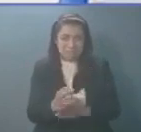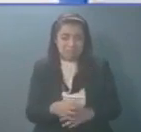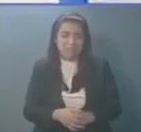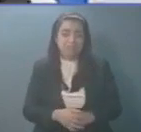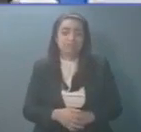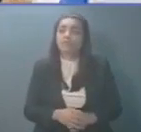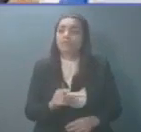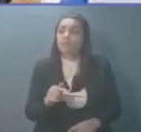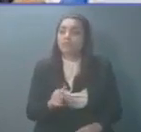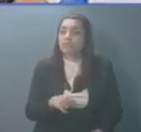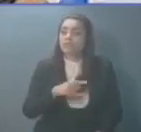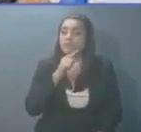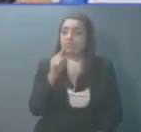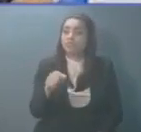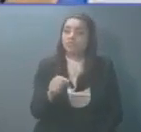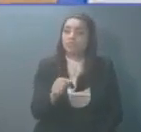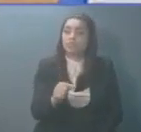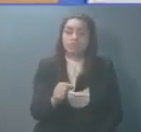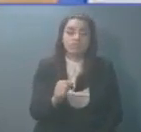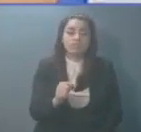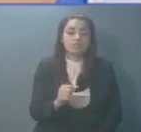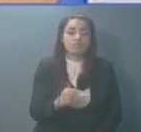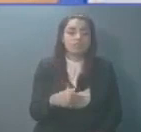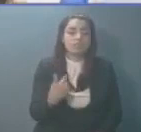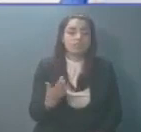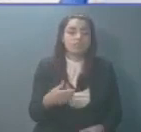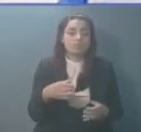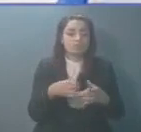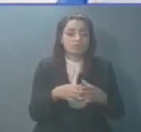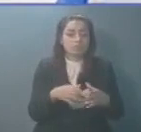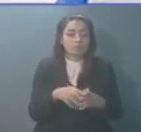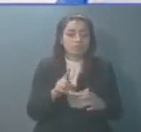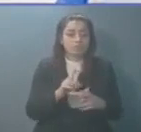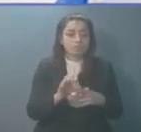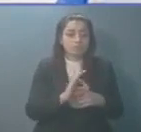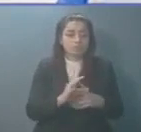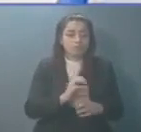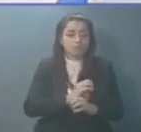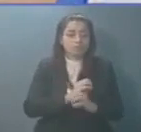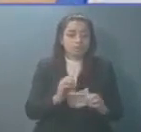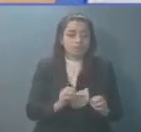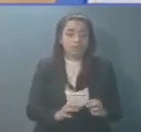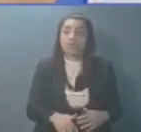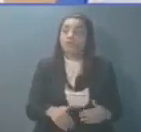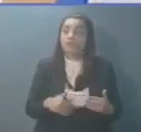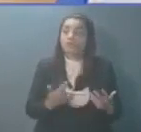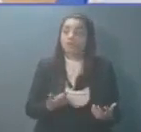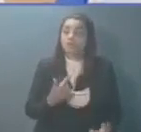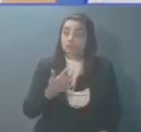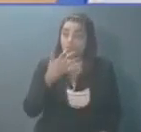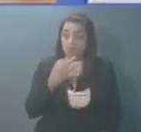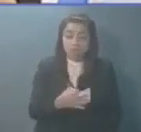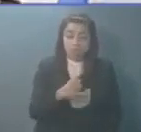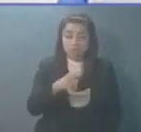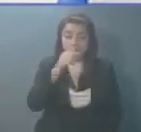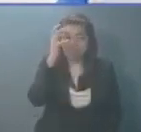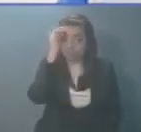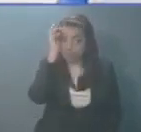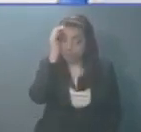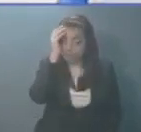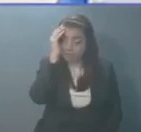Una comisión que no tendrá ningún resultado. Porque si en verdad estuvieran